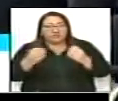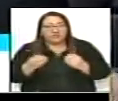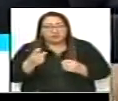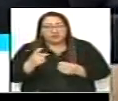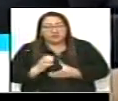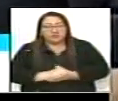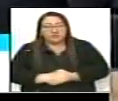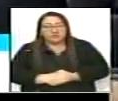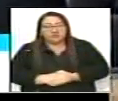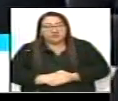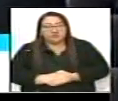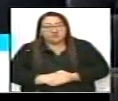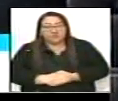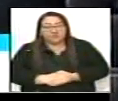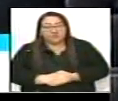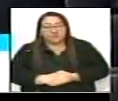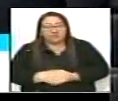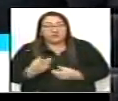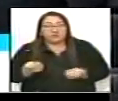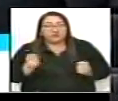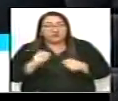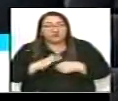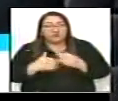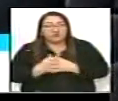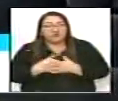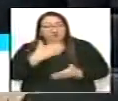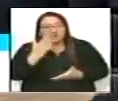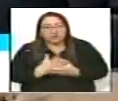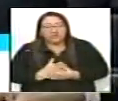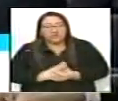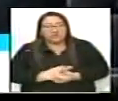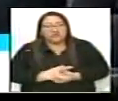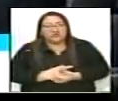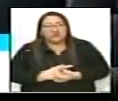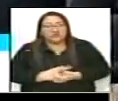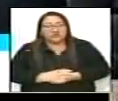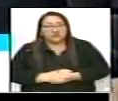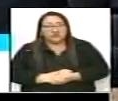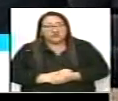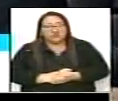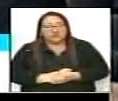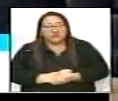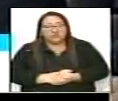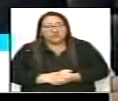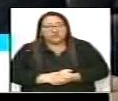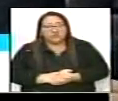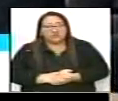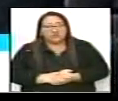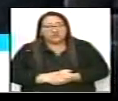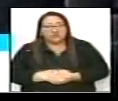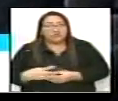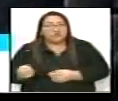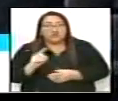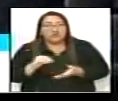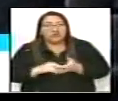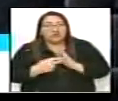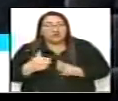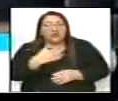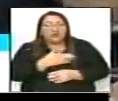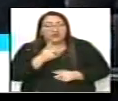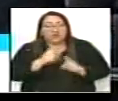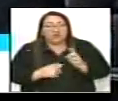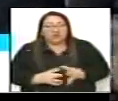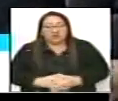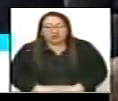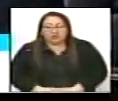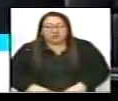de paralizar cualquier situación que no beneficie, digamos, en todo